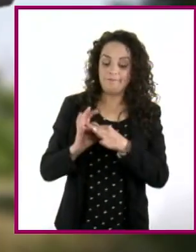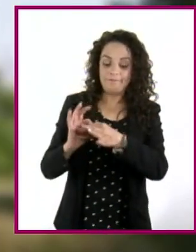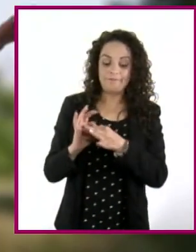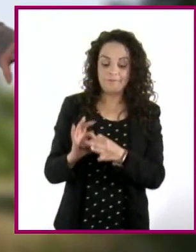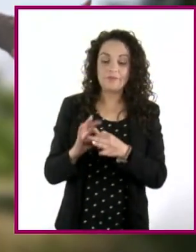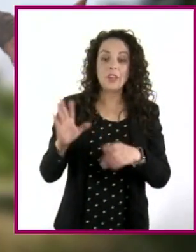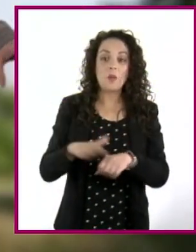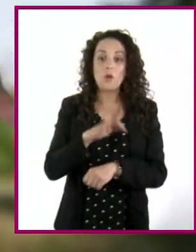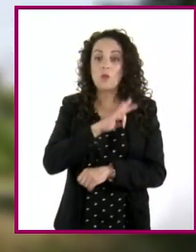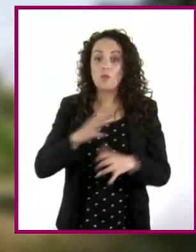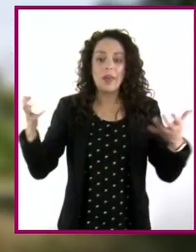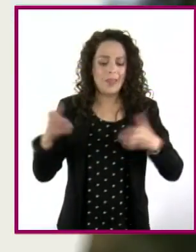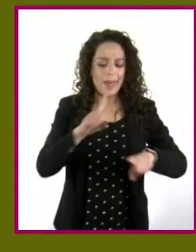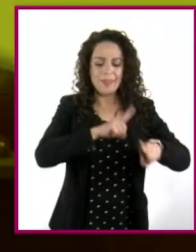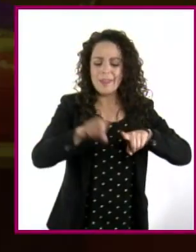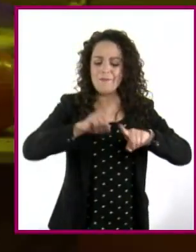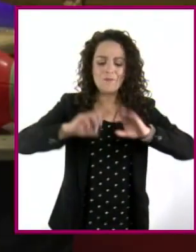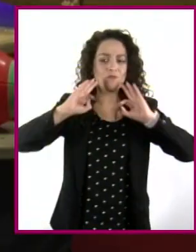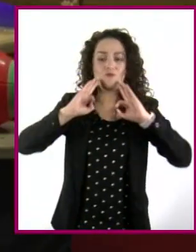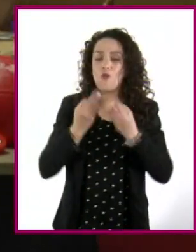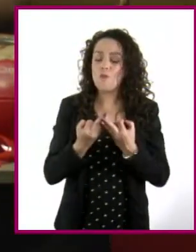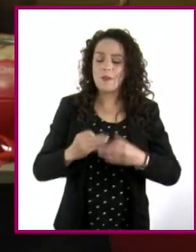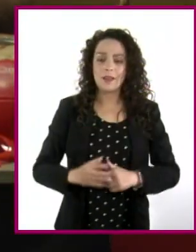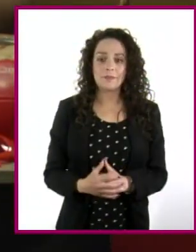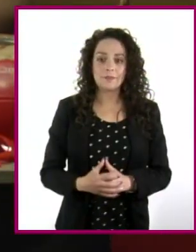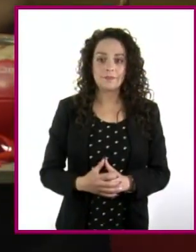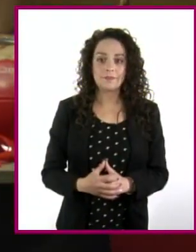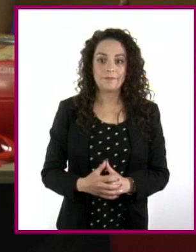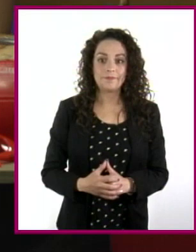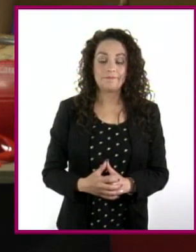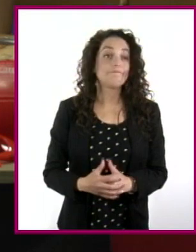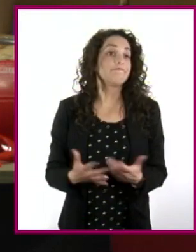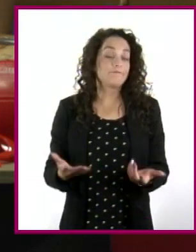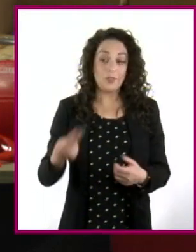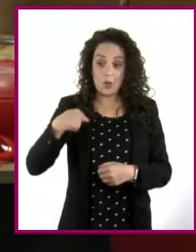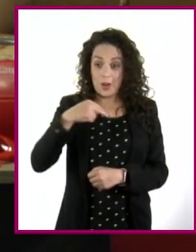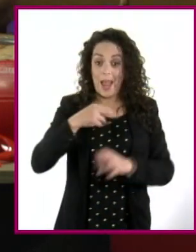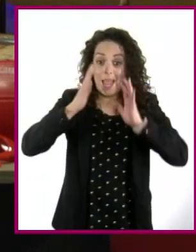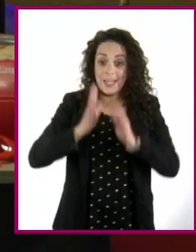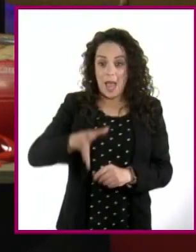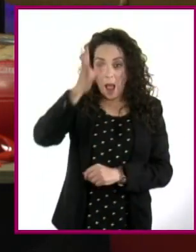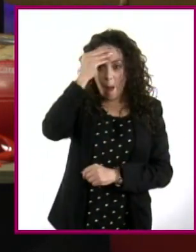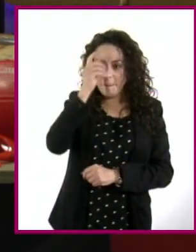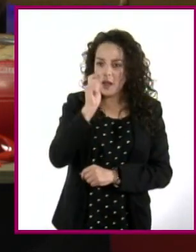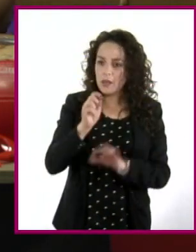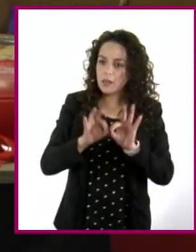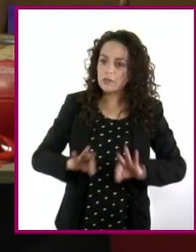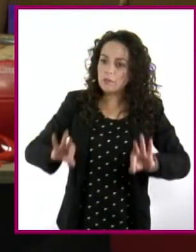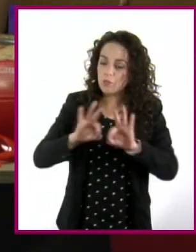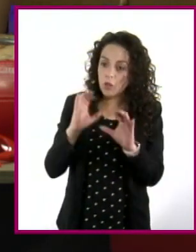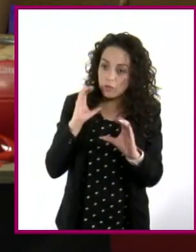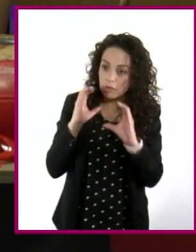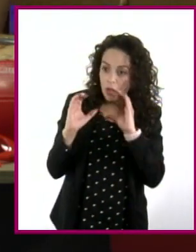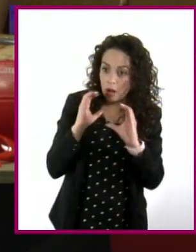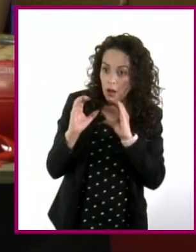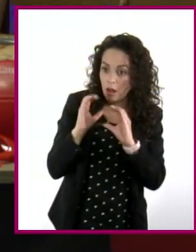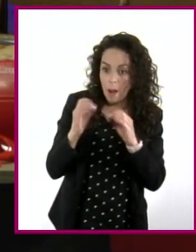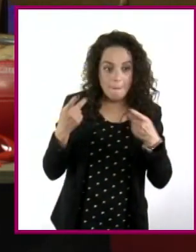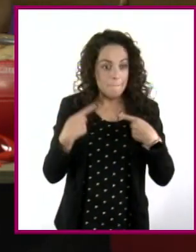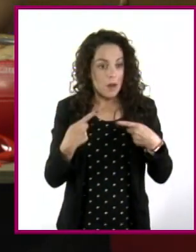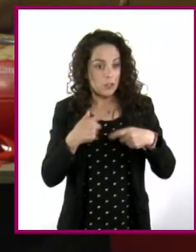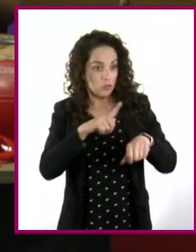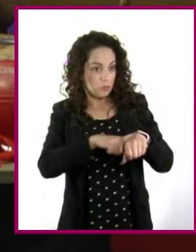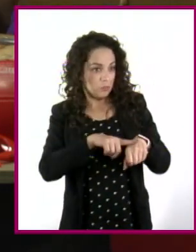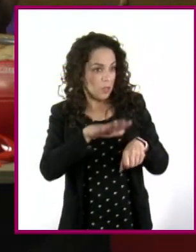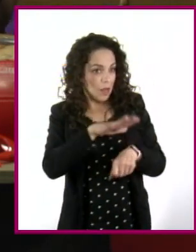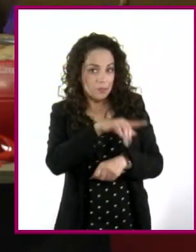realizar de muchas formas. A pesar de lo que hemos aprendido sobre la importancia de la comunicación en las relaciones